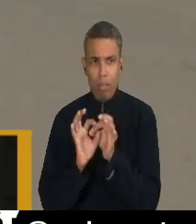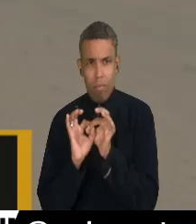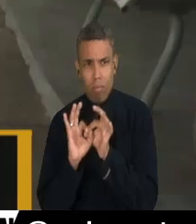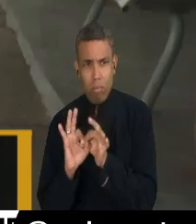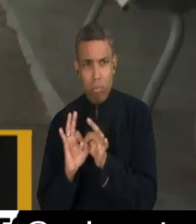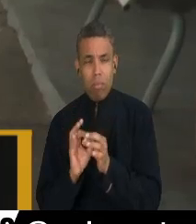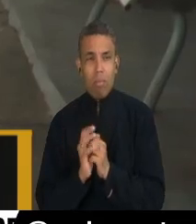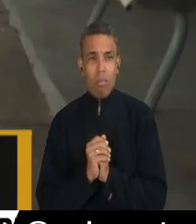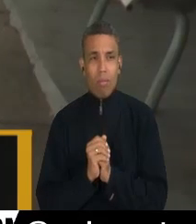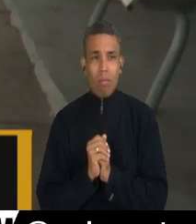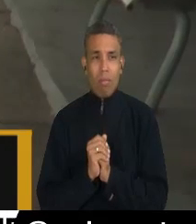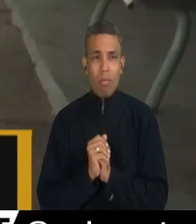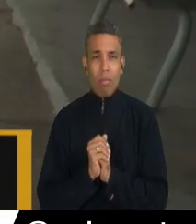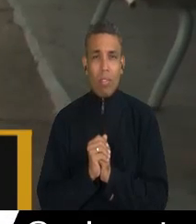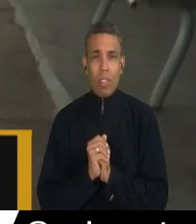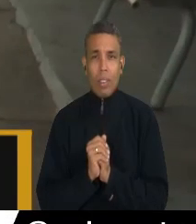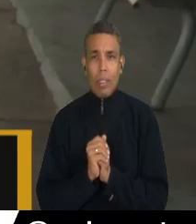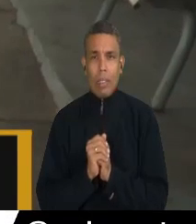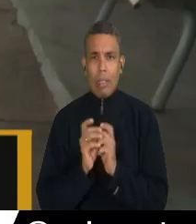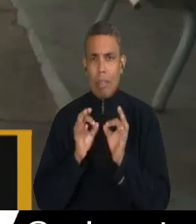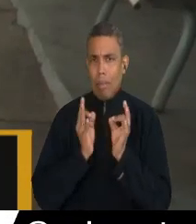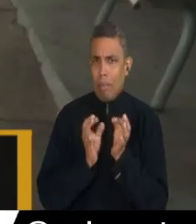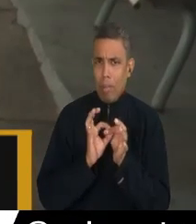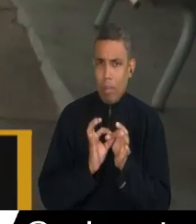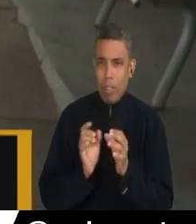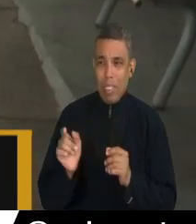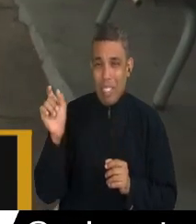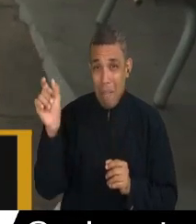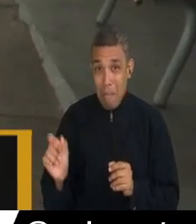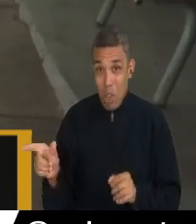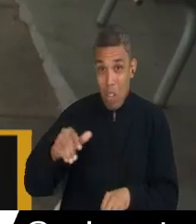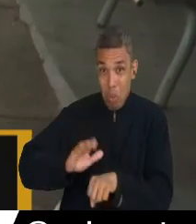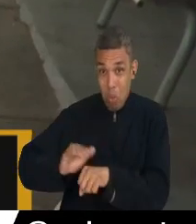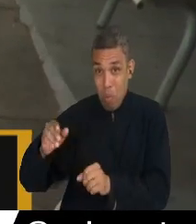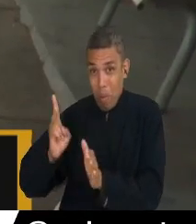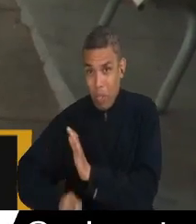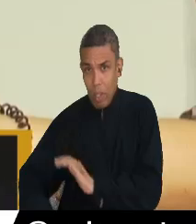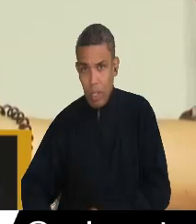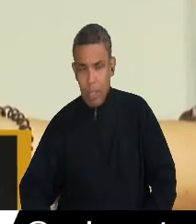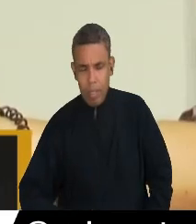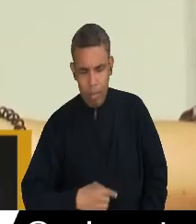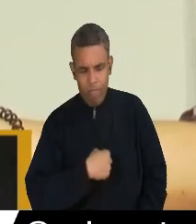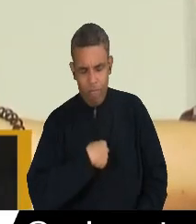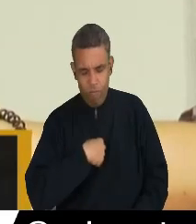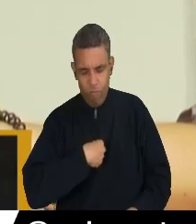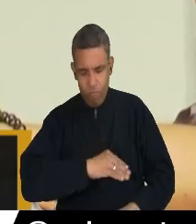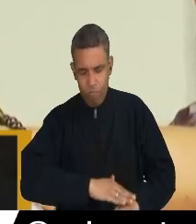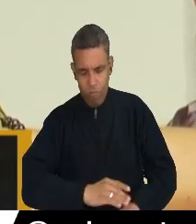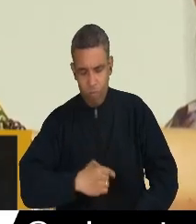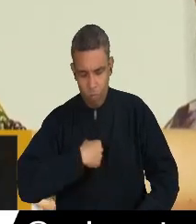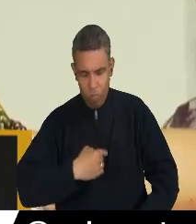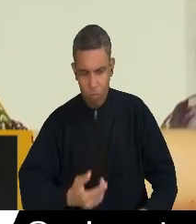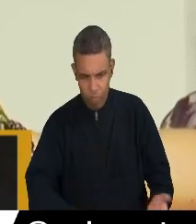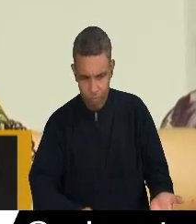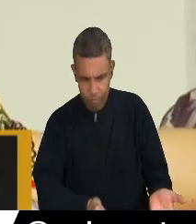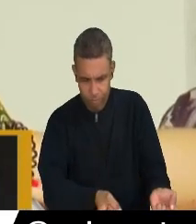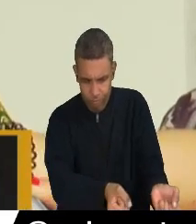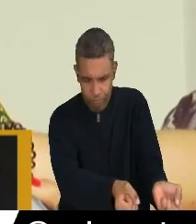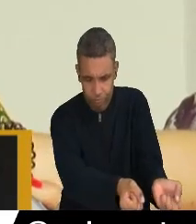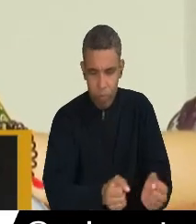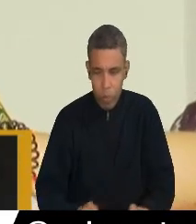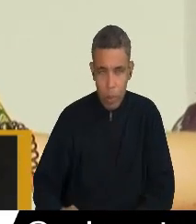dar con la entrega voluntaria y el arma blanca. Y dentro de las indagaciones preliminares hay una